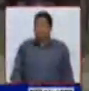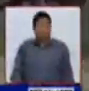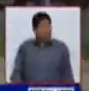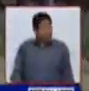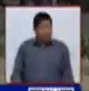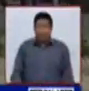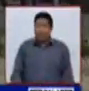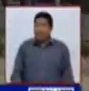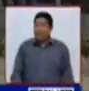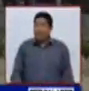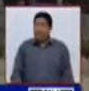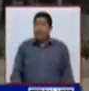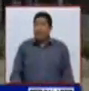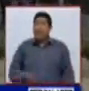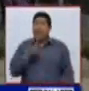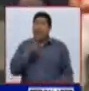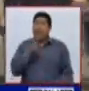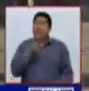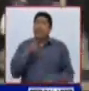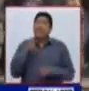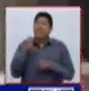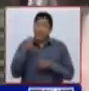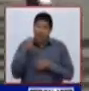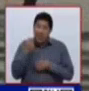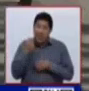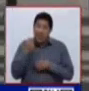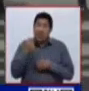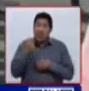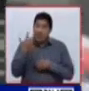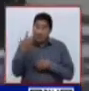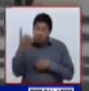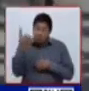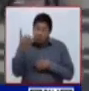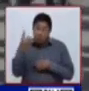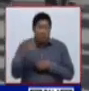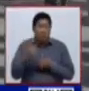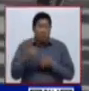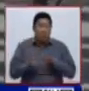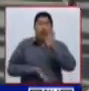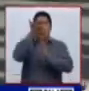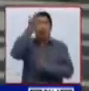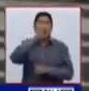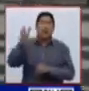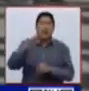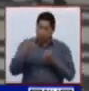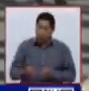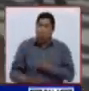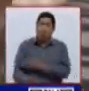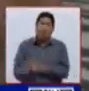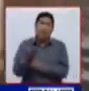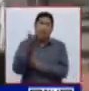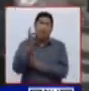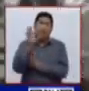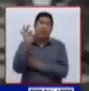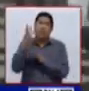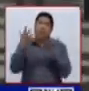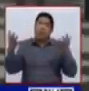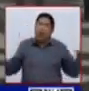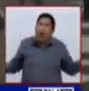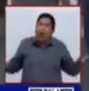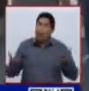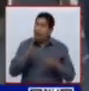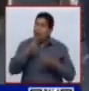Lo que cuesta 5 a 25 están vendiendo. ¿Desde qué hora está haciendo usted fila? Desde esta mañana, pero ya a las 8, 9 ya no había entradas porque